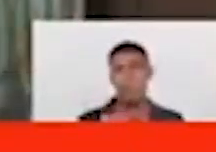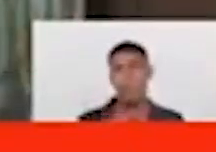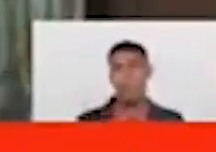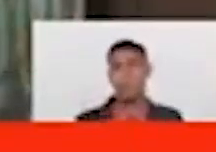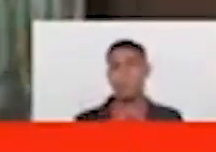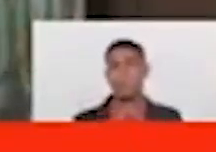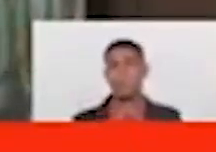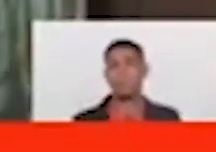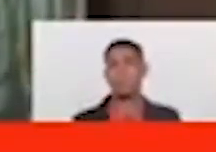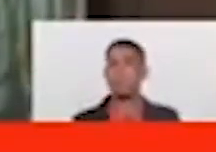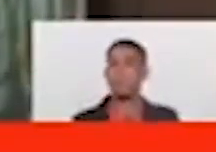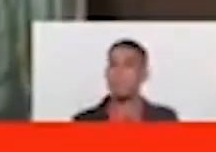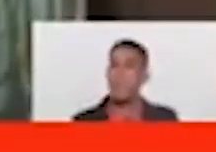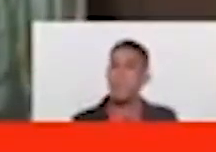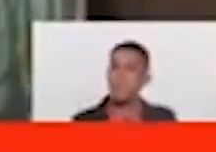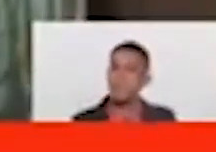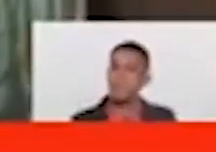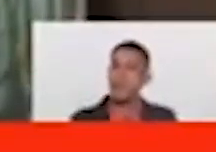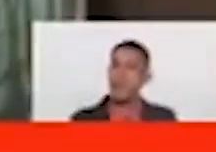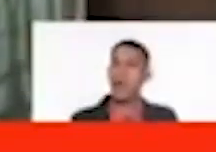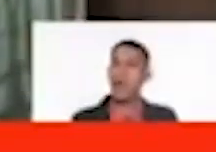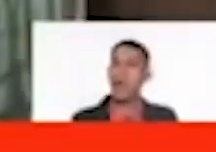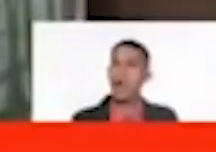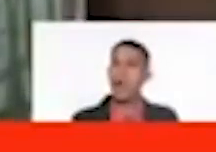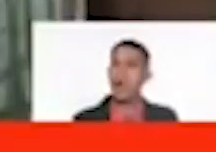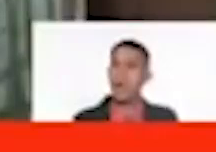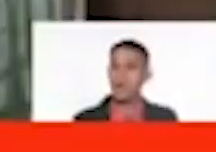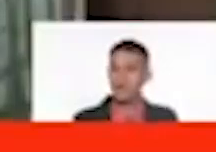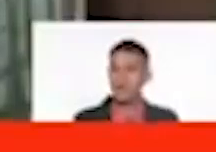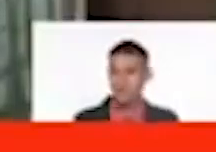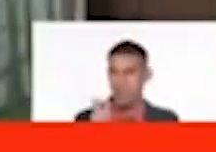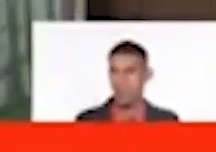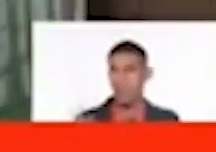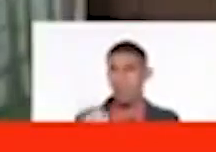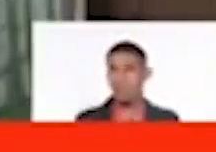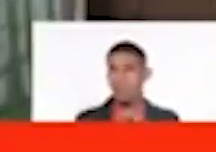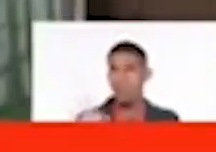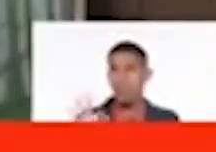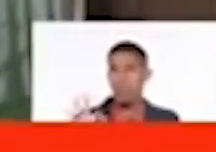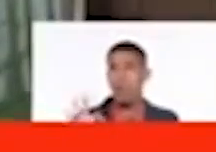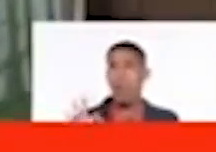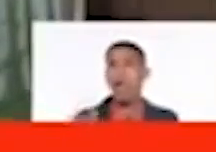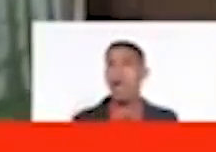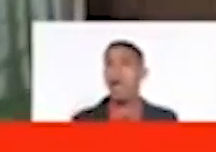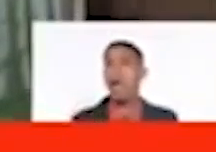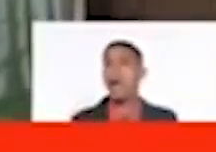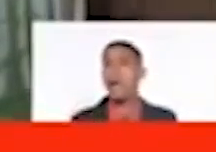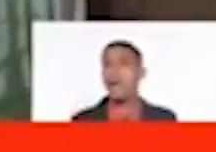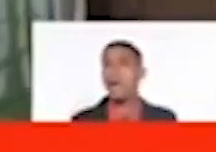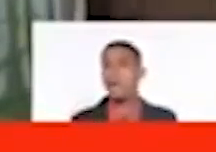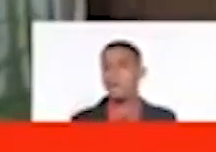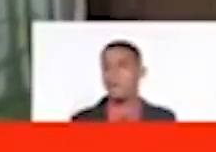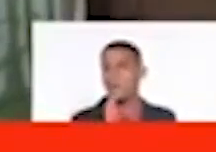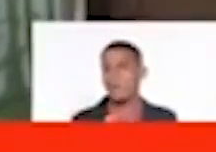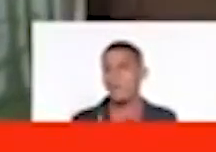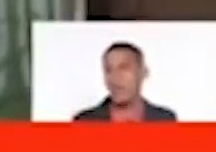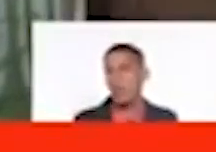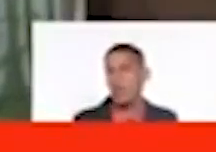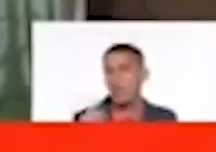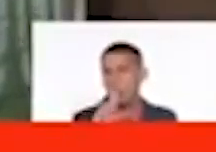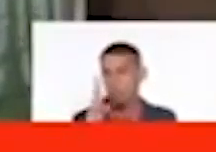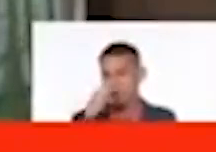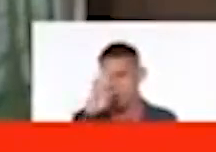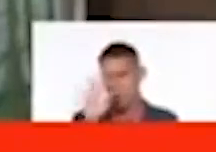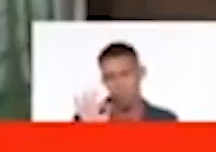hacer una apertura a aquellos artistas que nunca hemos traicionado ningú ideal sobre todo lo que